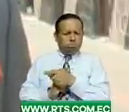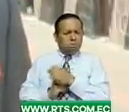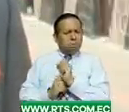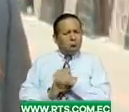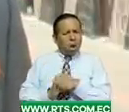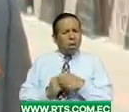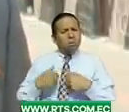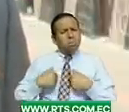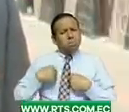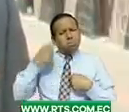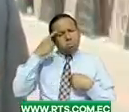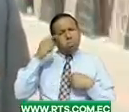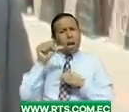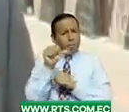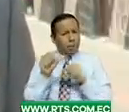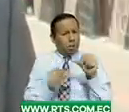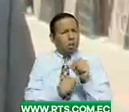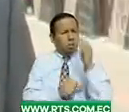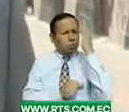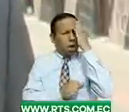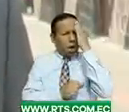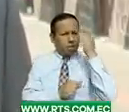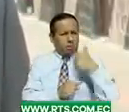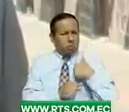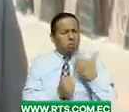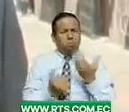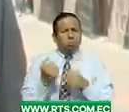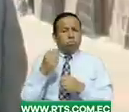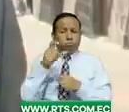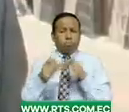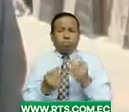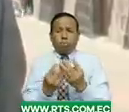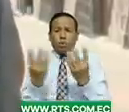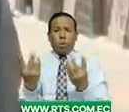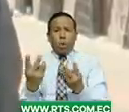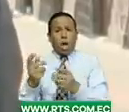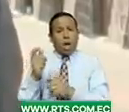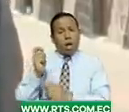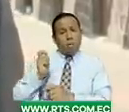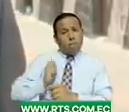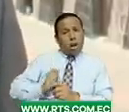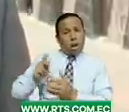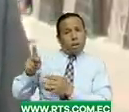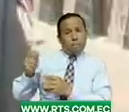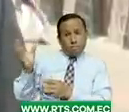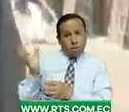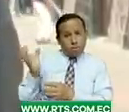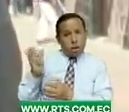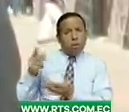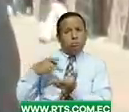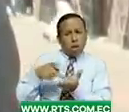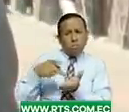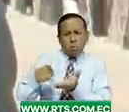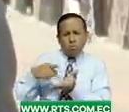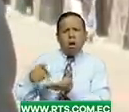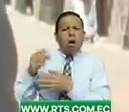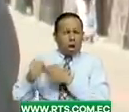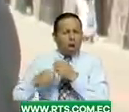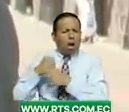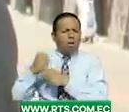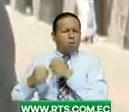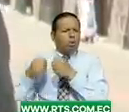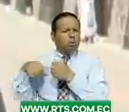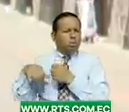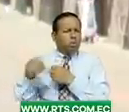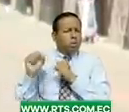los recursos necesarios todavía para algunos años más, si es que no haríamos absolutamente nada. Informó